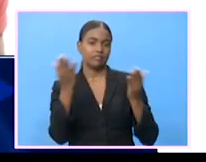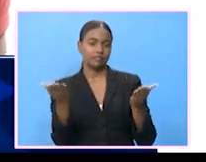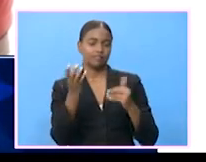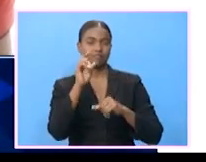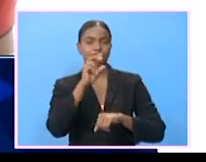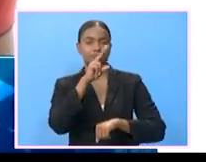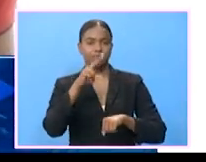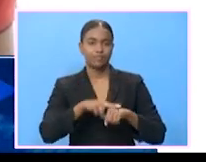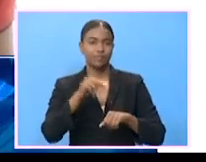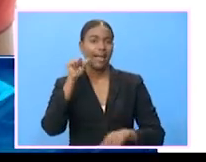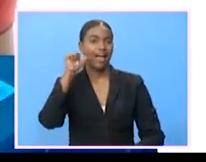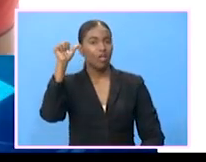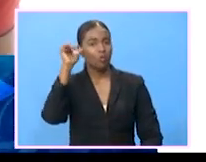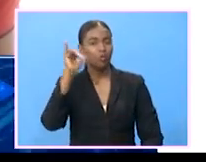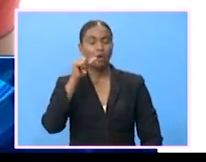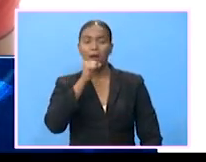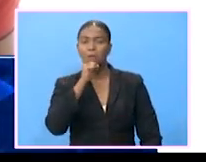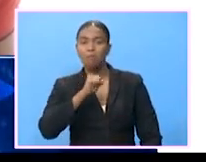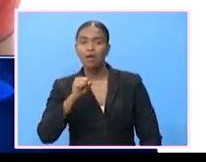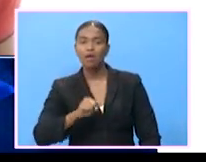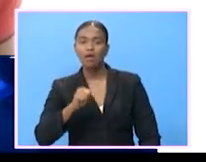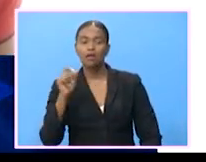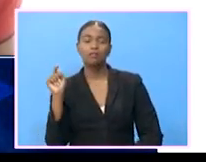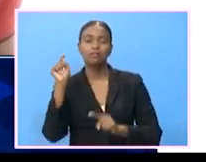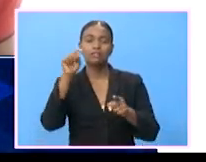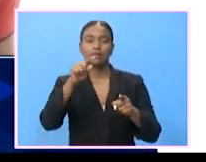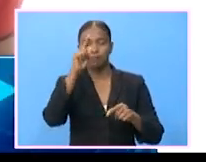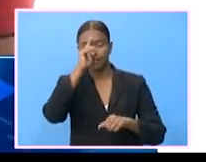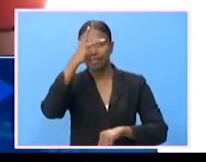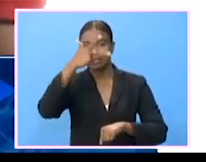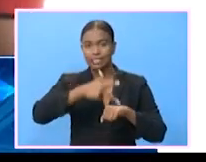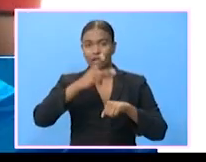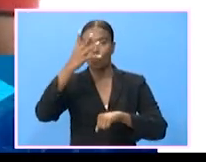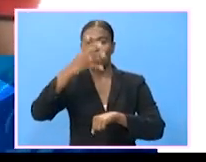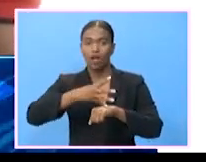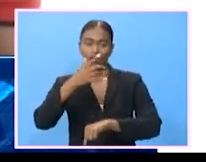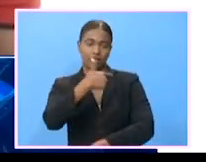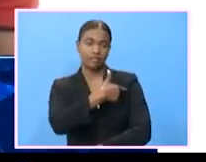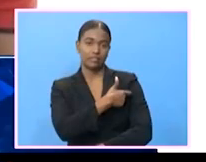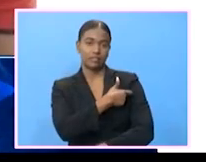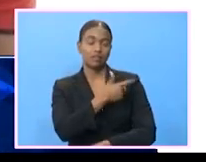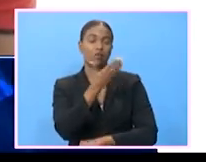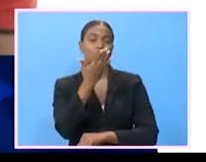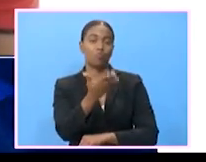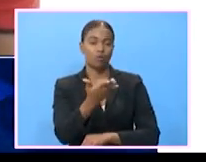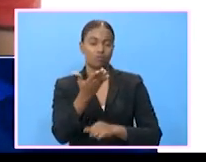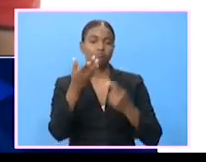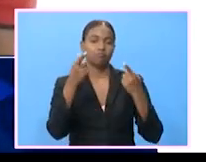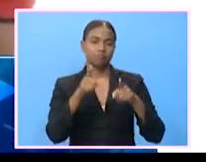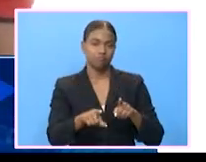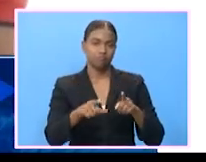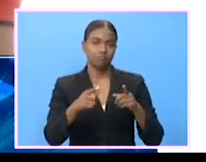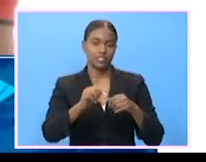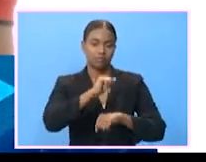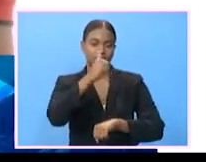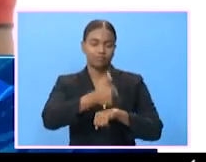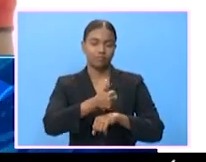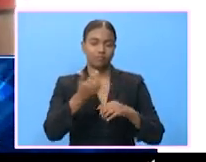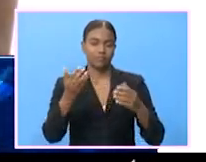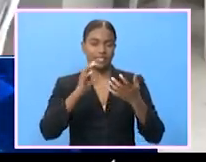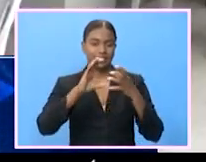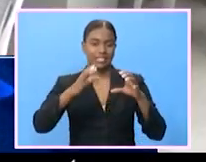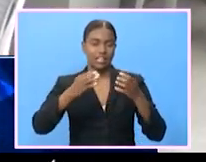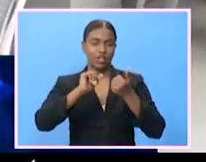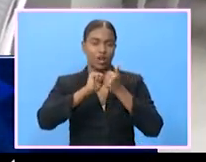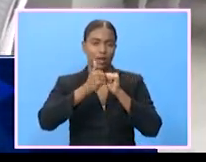Nacional. Adultos y envejecientes en busca de la tercera y cuarta dosis del fármaco. Fue el panorama en esos puntos habilitados en el Centro